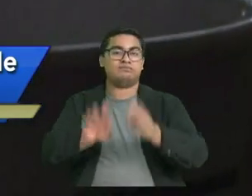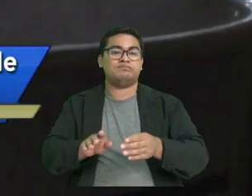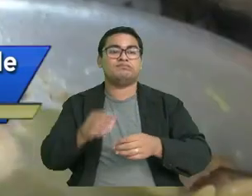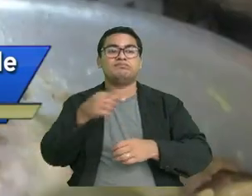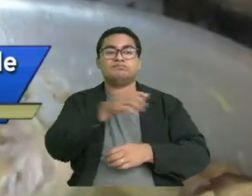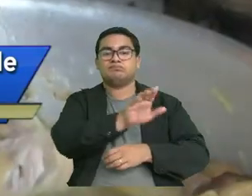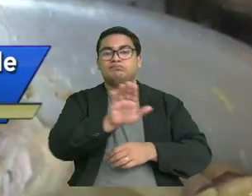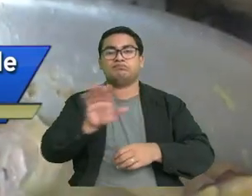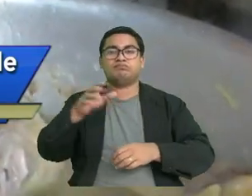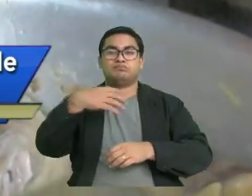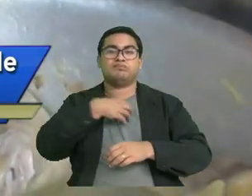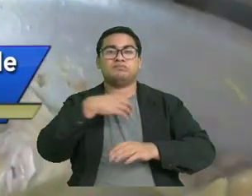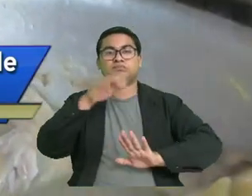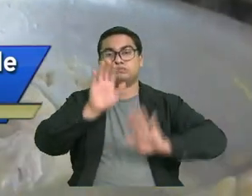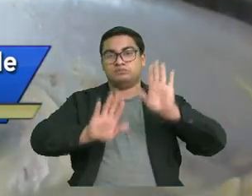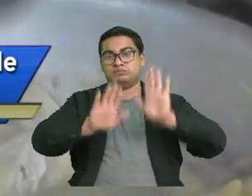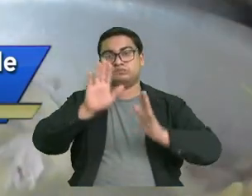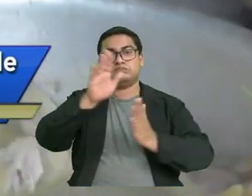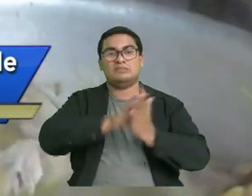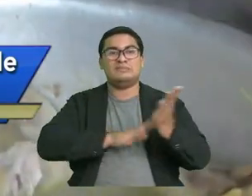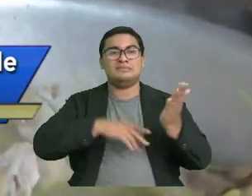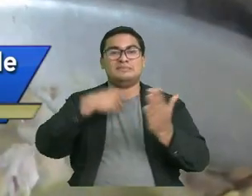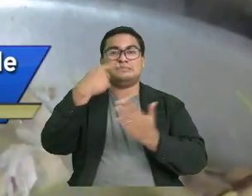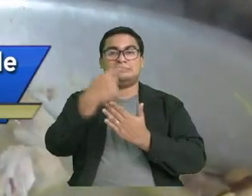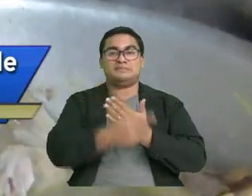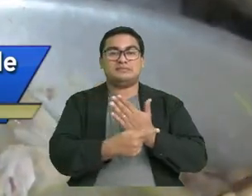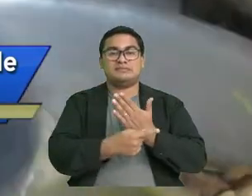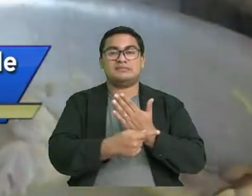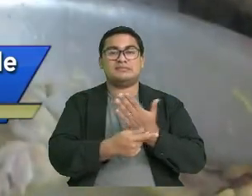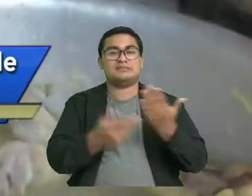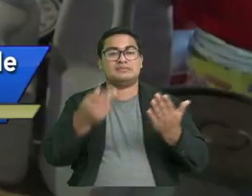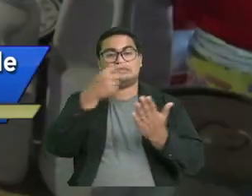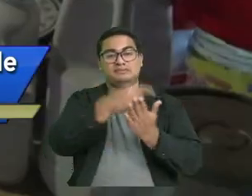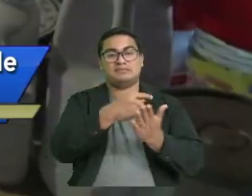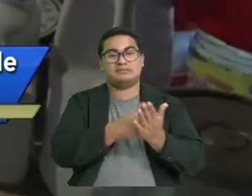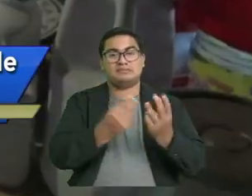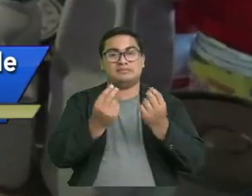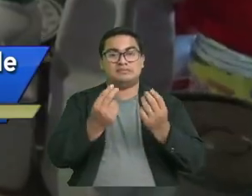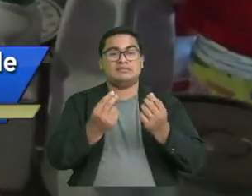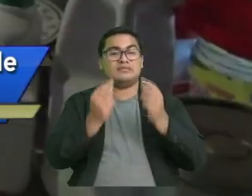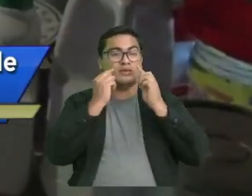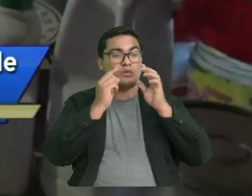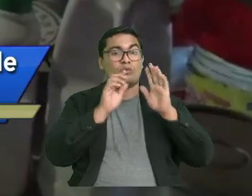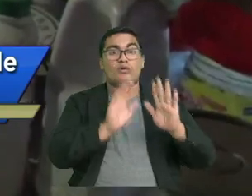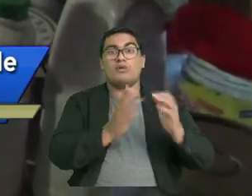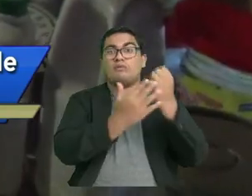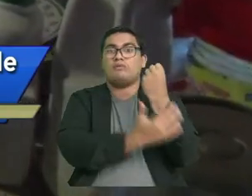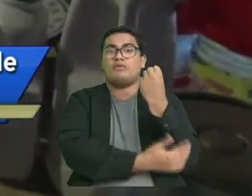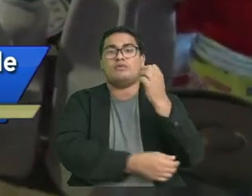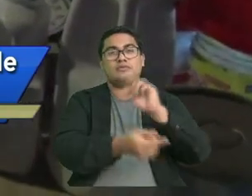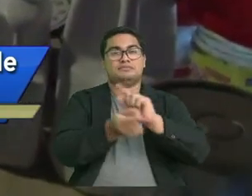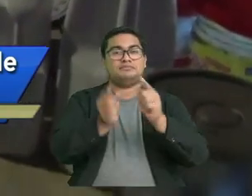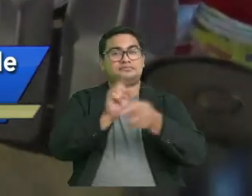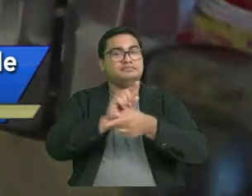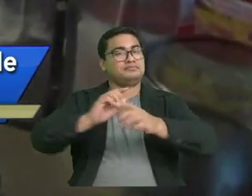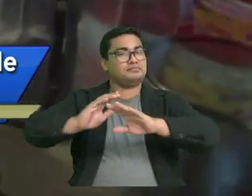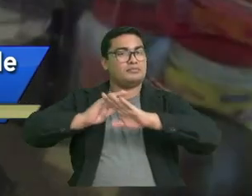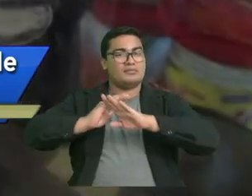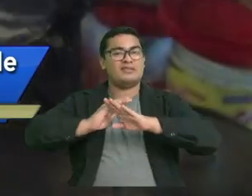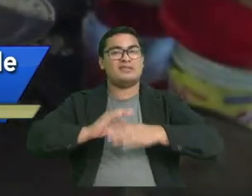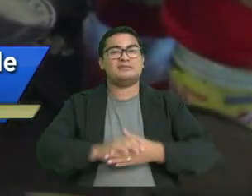las protagonistas de los programas que están en el presupuesto de combate a la pobreza y la extrema pobreza.